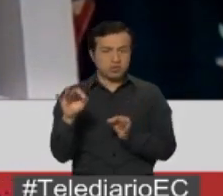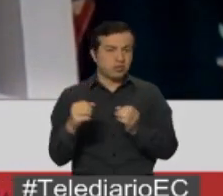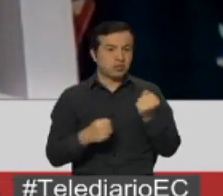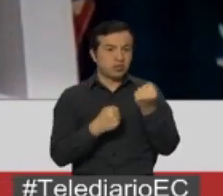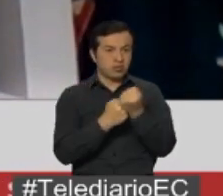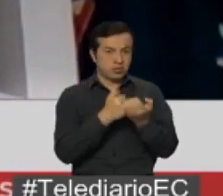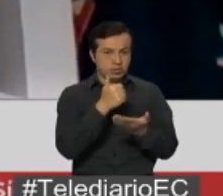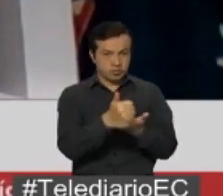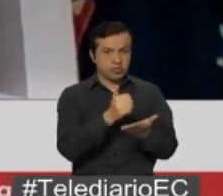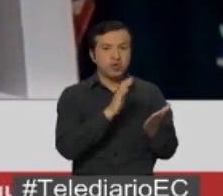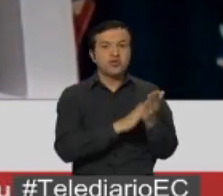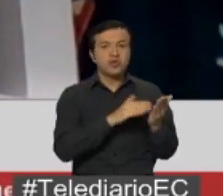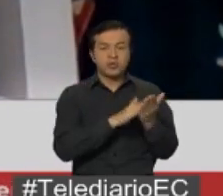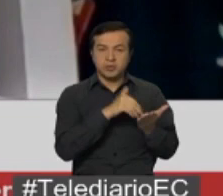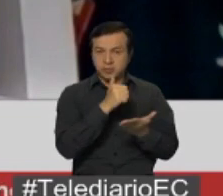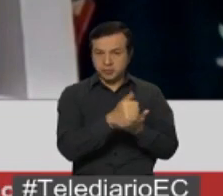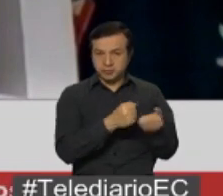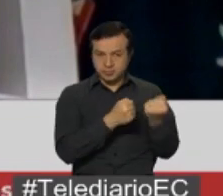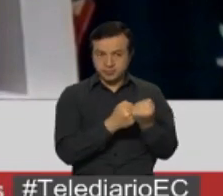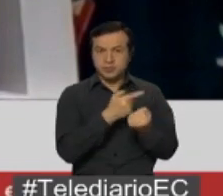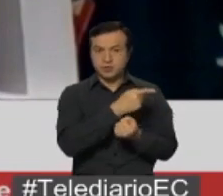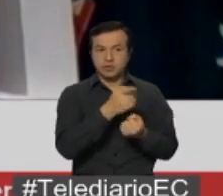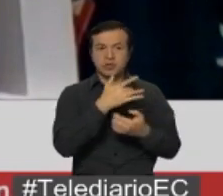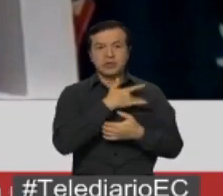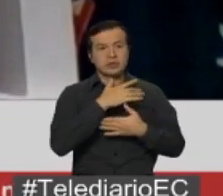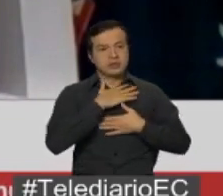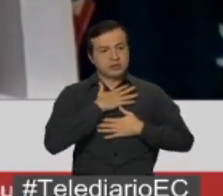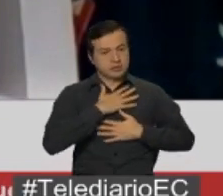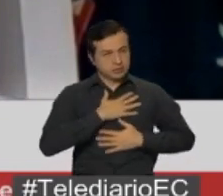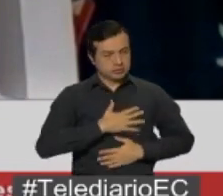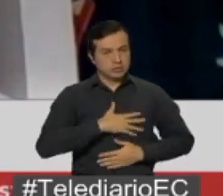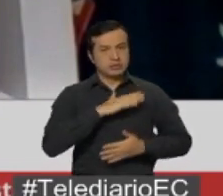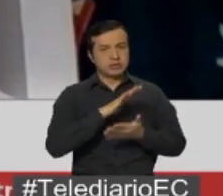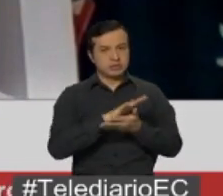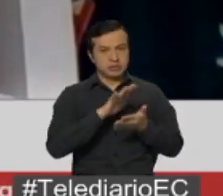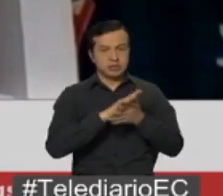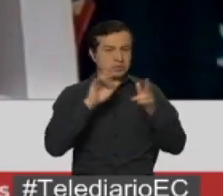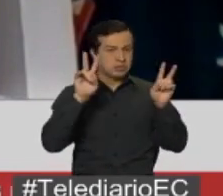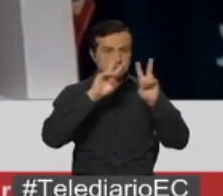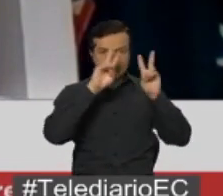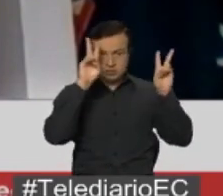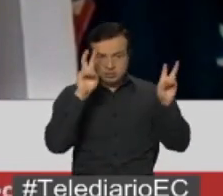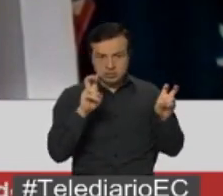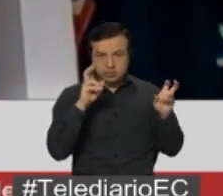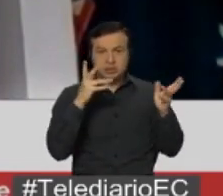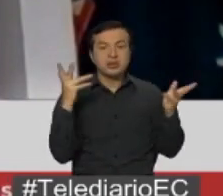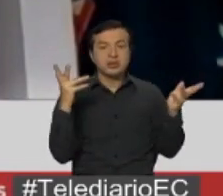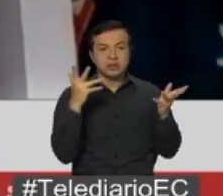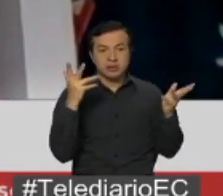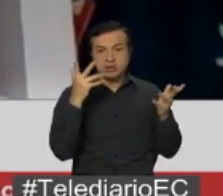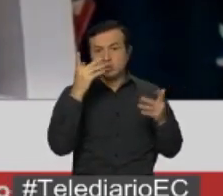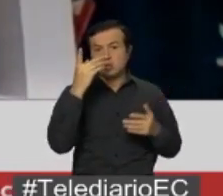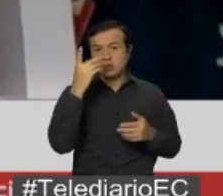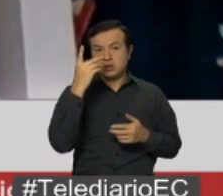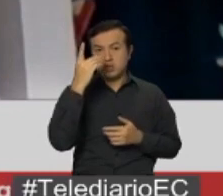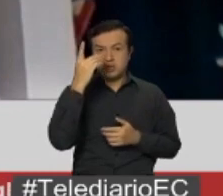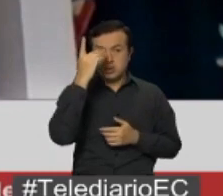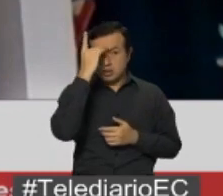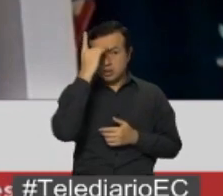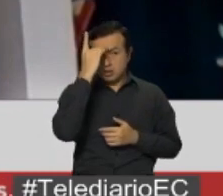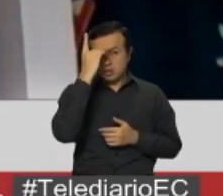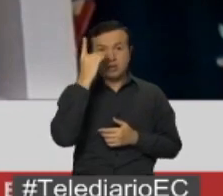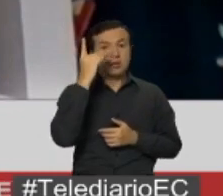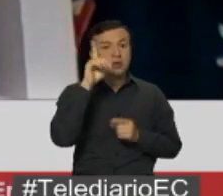sus socios y permitiéndoles tener un alivio dentro de la en cuanto a lo que significa la carga del crédito tenemos